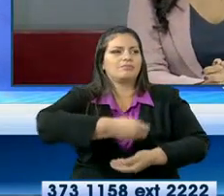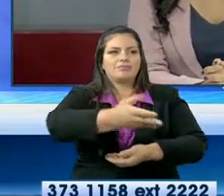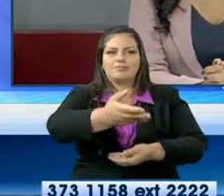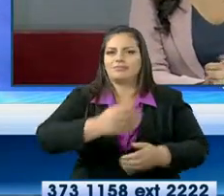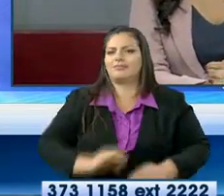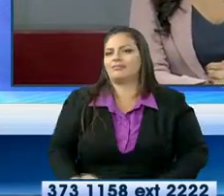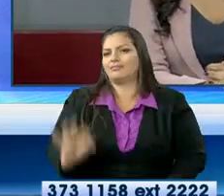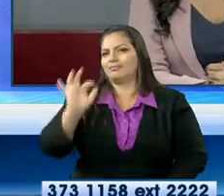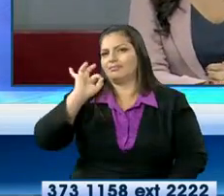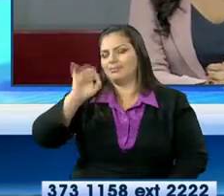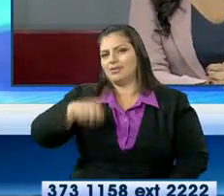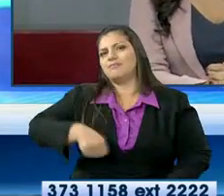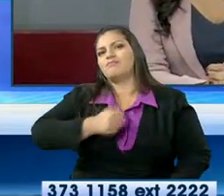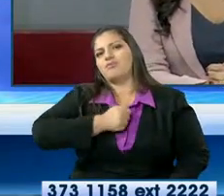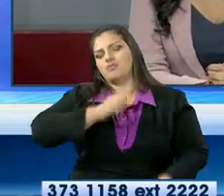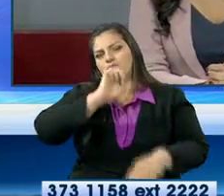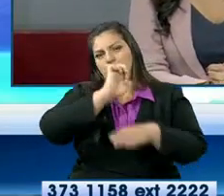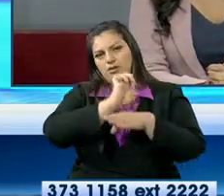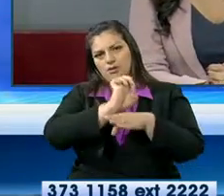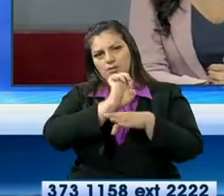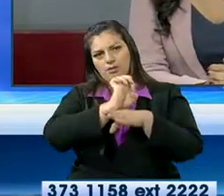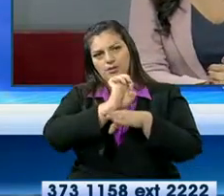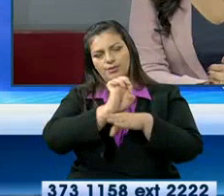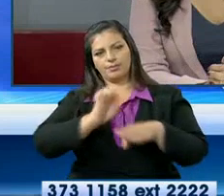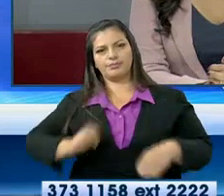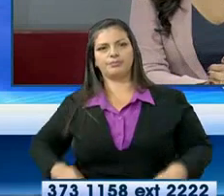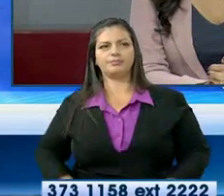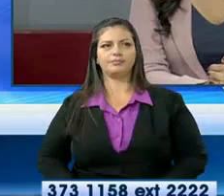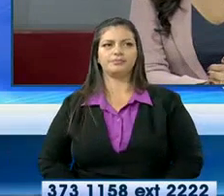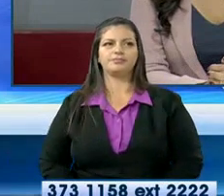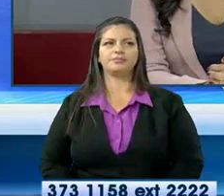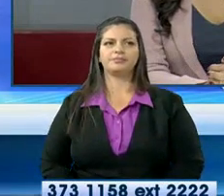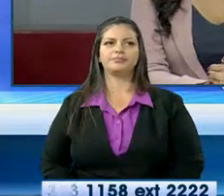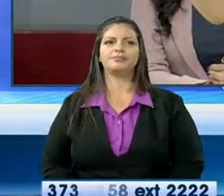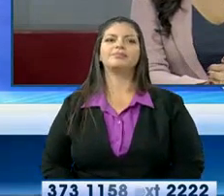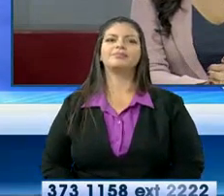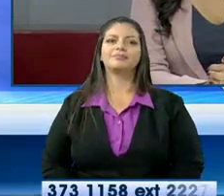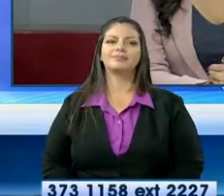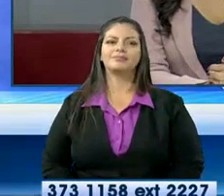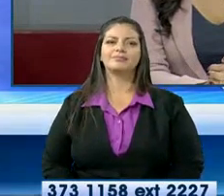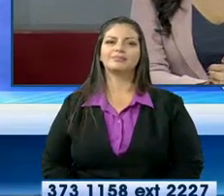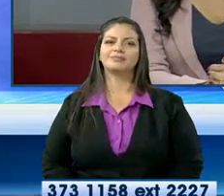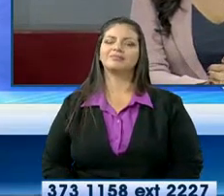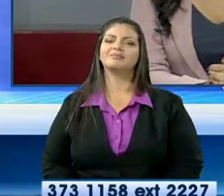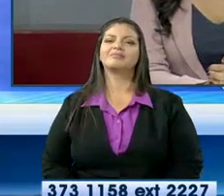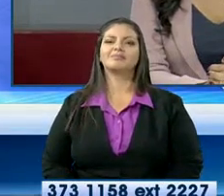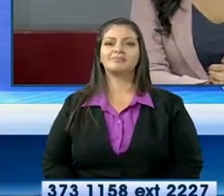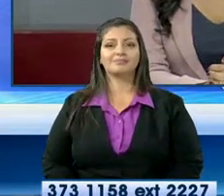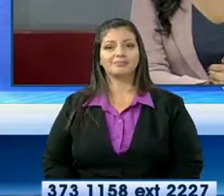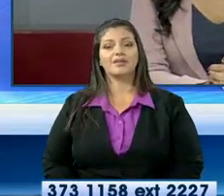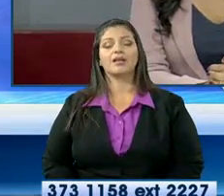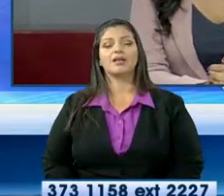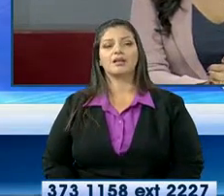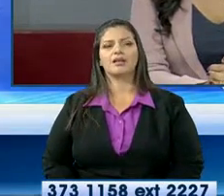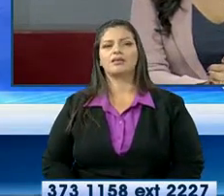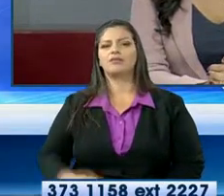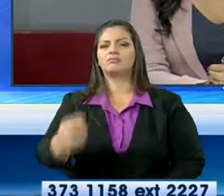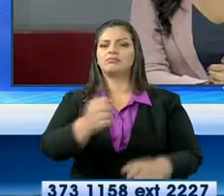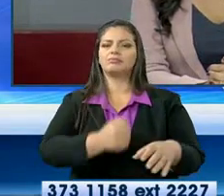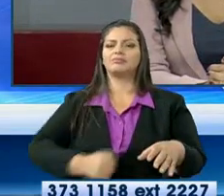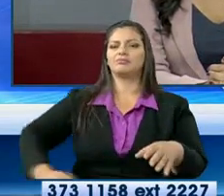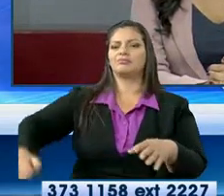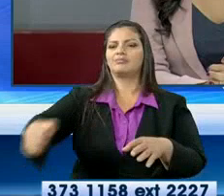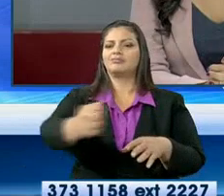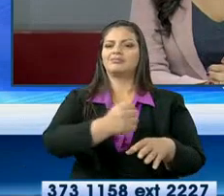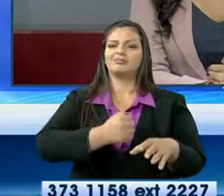de la cocina ecuatoriana y que claro que se tiene que cada vez más replicar la tradición de prepararla, elaborarla y